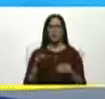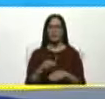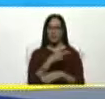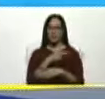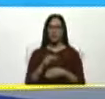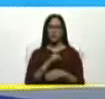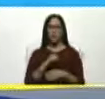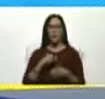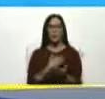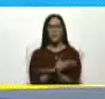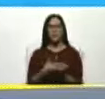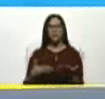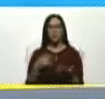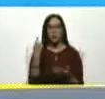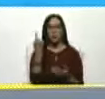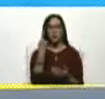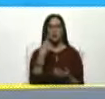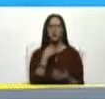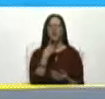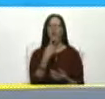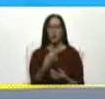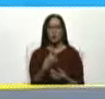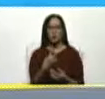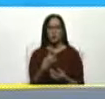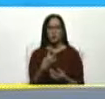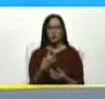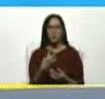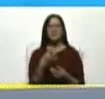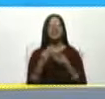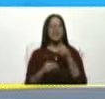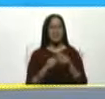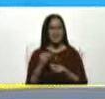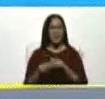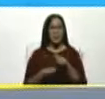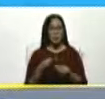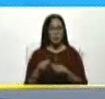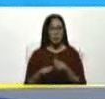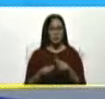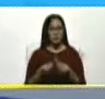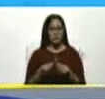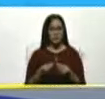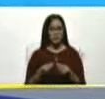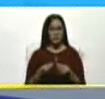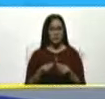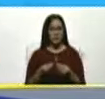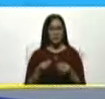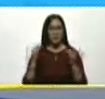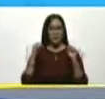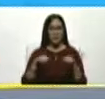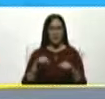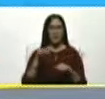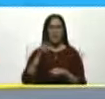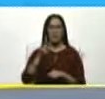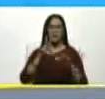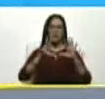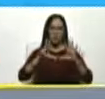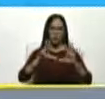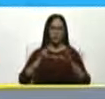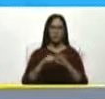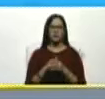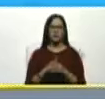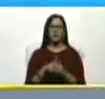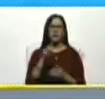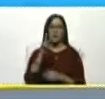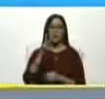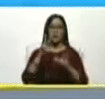millones, una sola voz. Si la hacemos, de aquí al 28, el